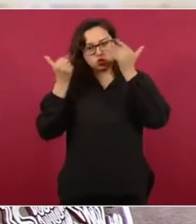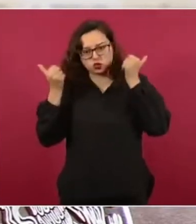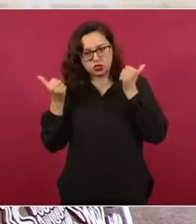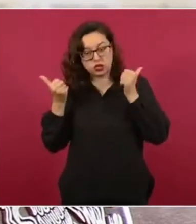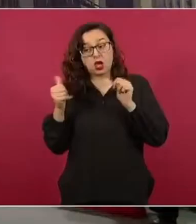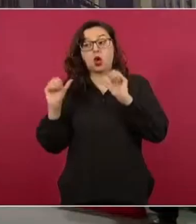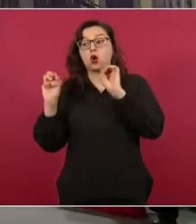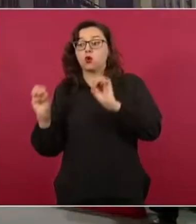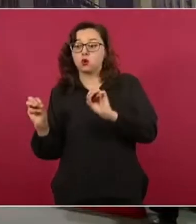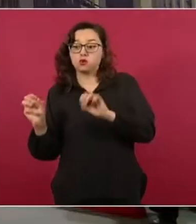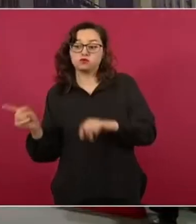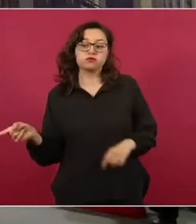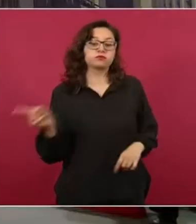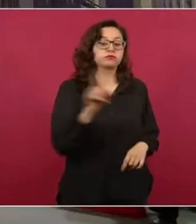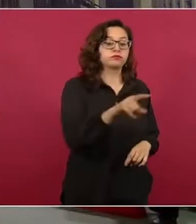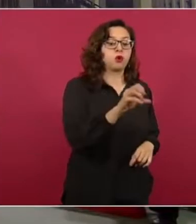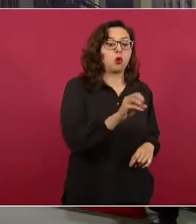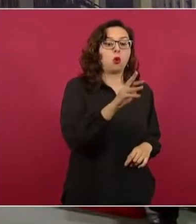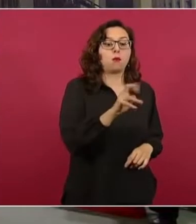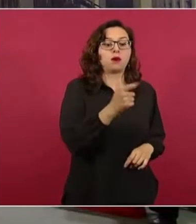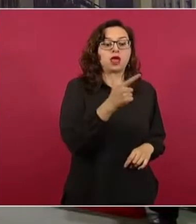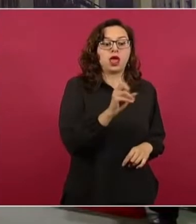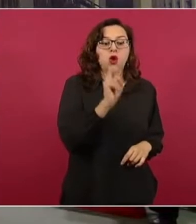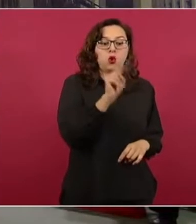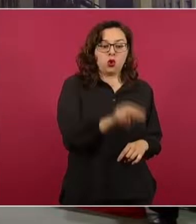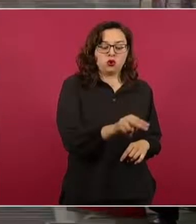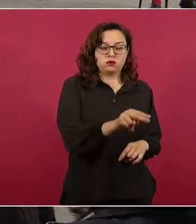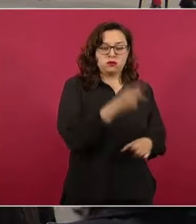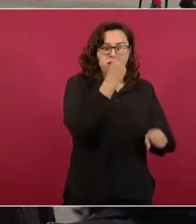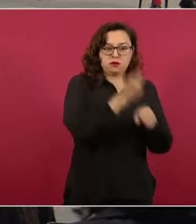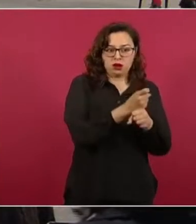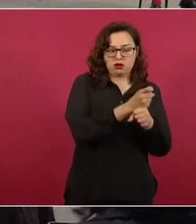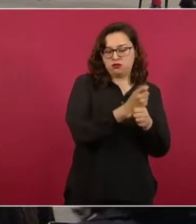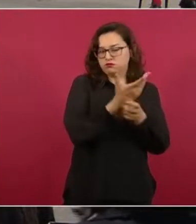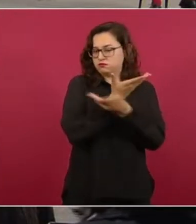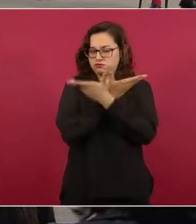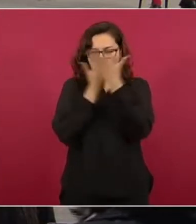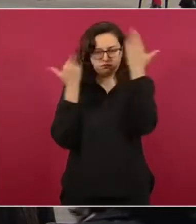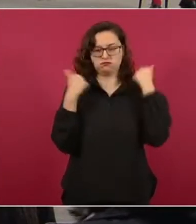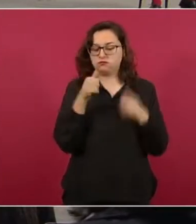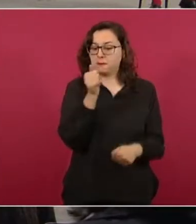empezamos y salimos por Hermosillo. Se está viendo, pero